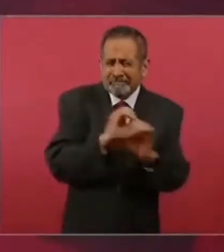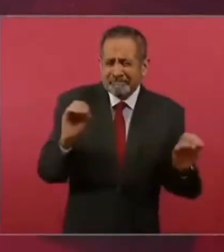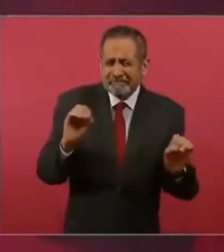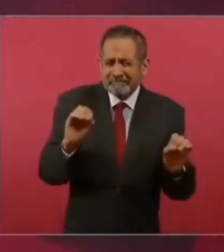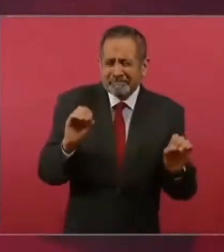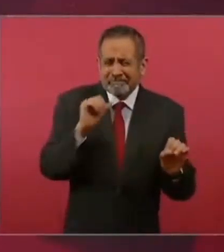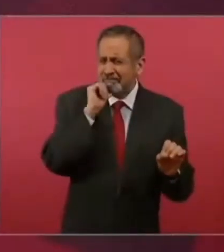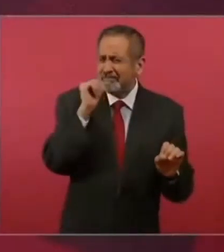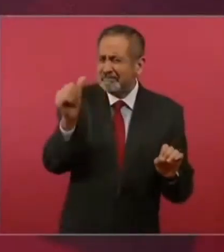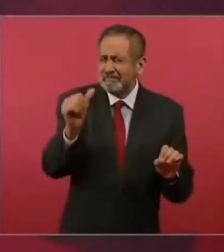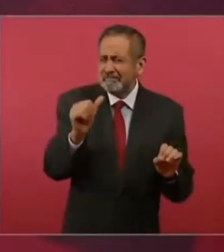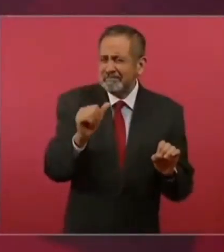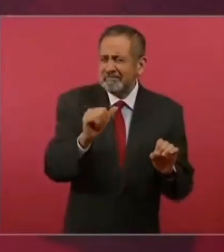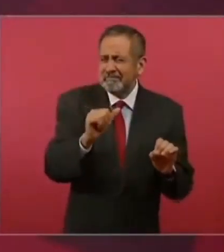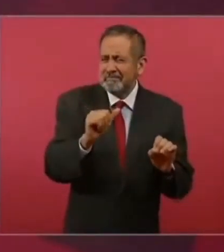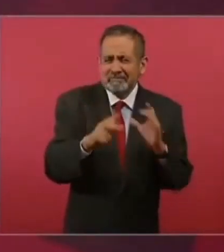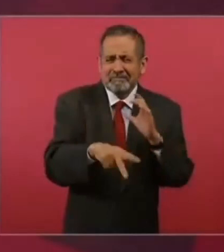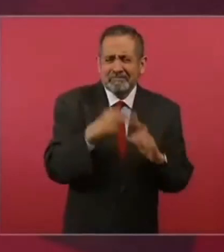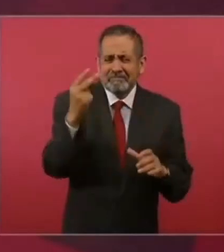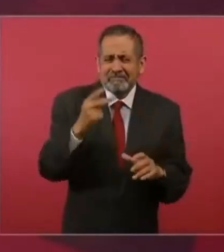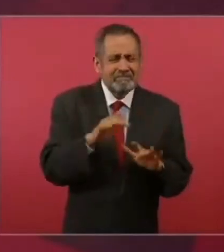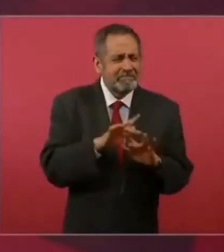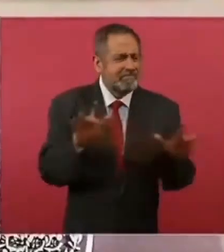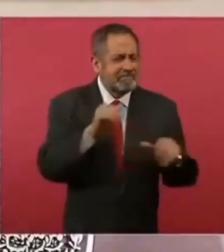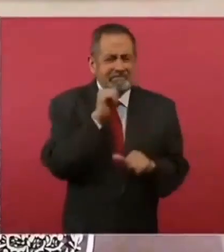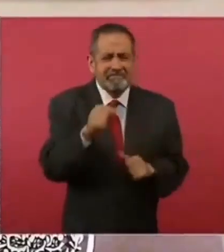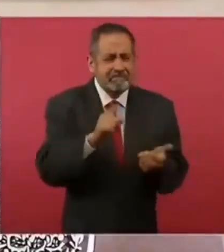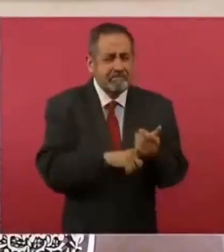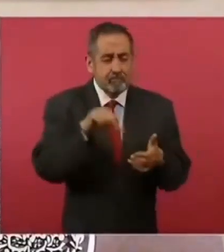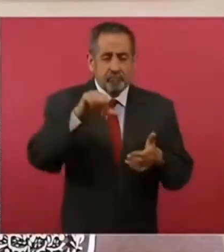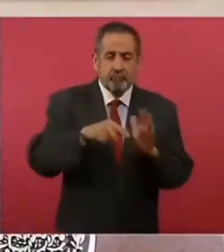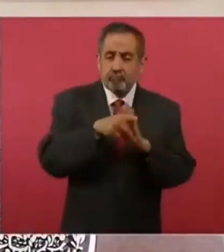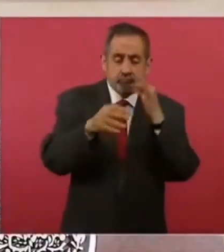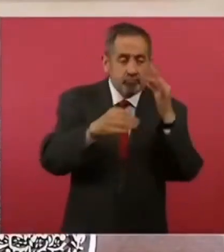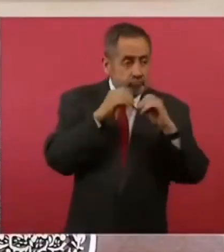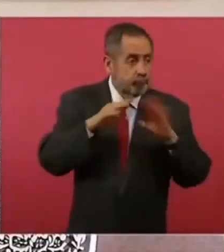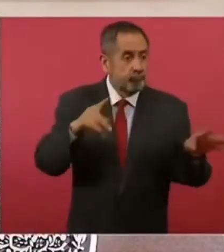en los periódicos de México de hoy.